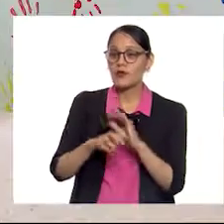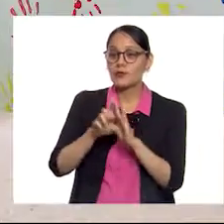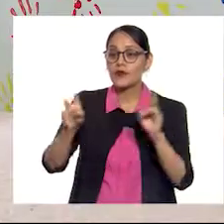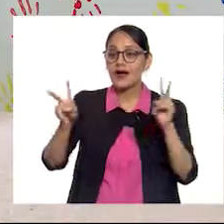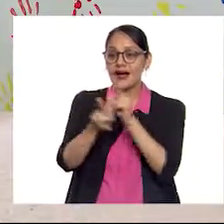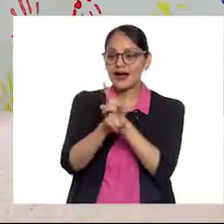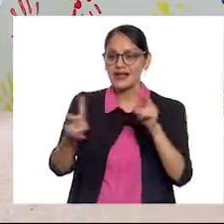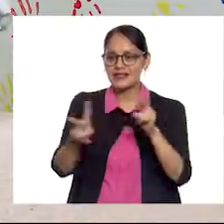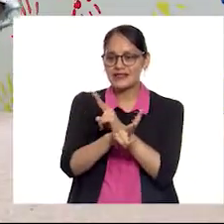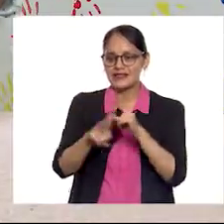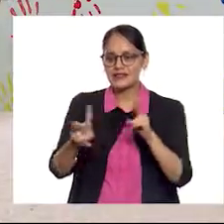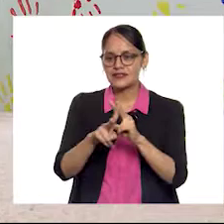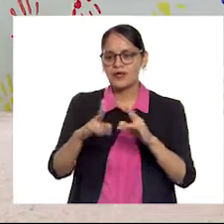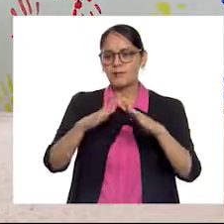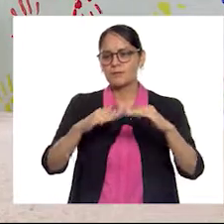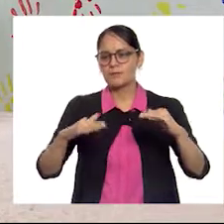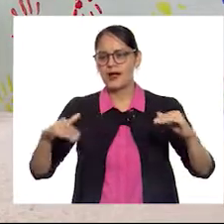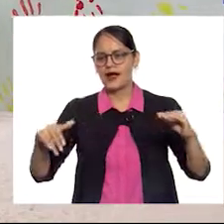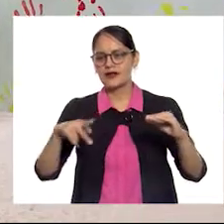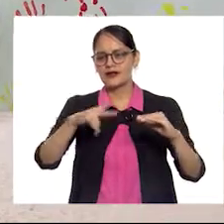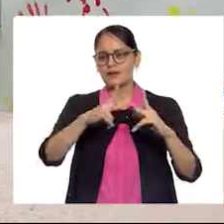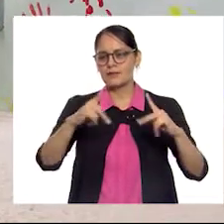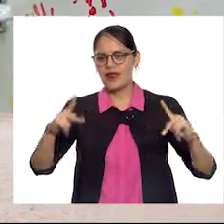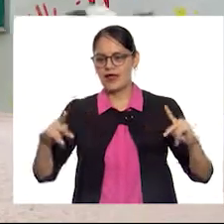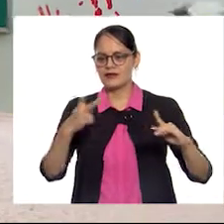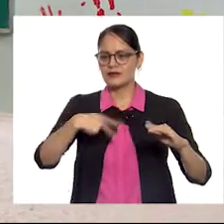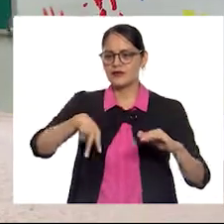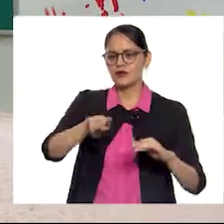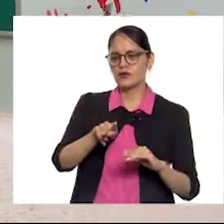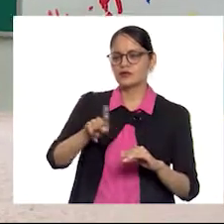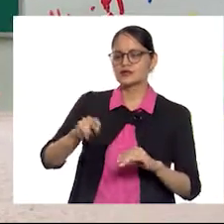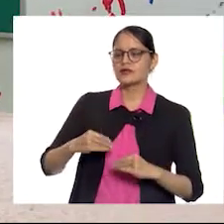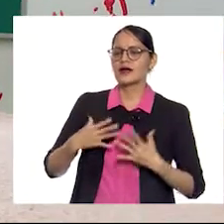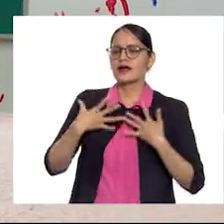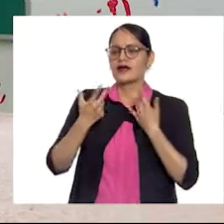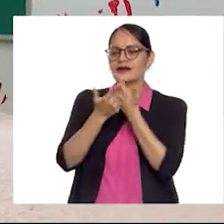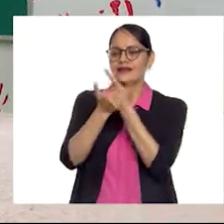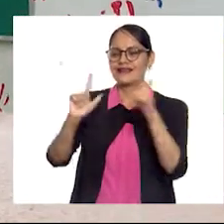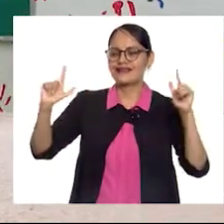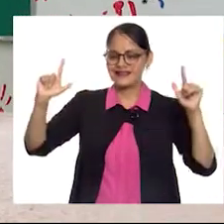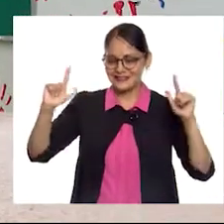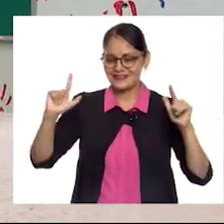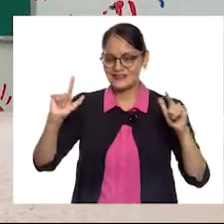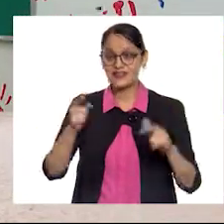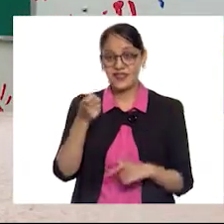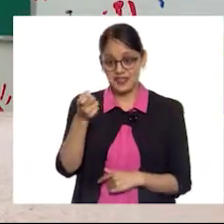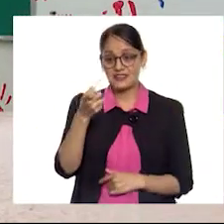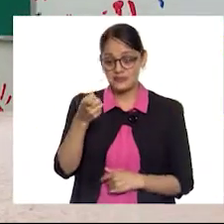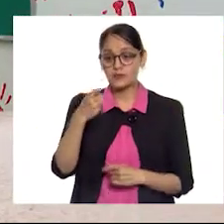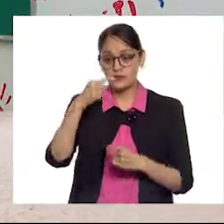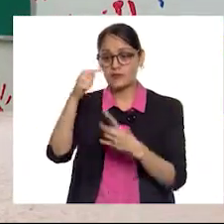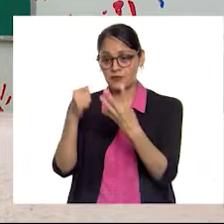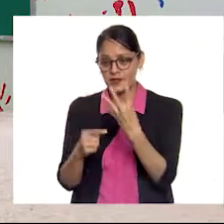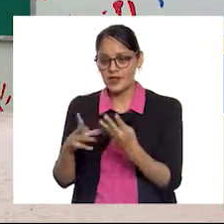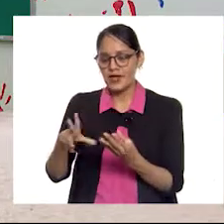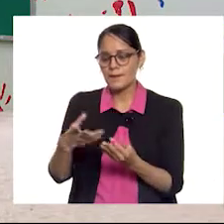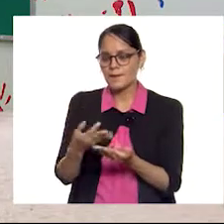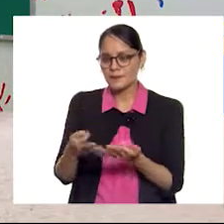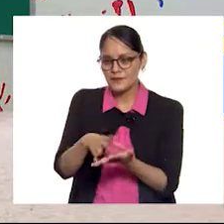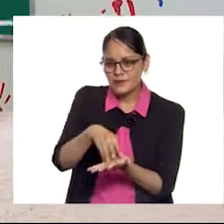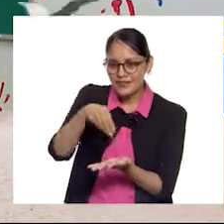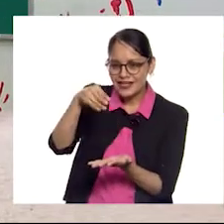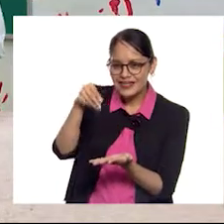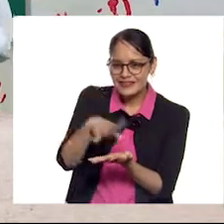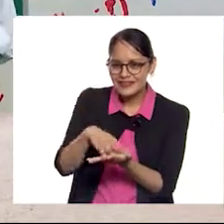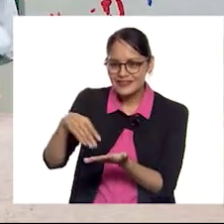¿no? Cuando sí. Estás en la playa y sientes que estás en total libertad, que es lo que comentabas, y jugar con elementos como la arena de la playa,